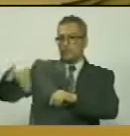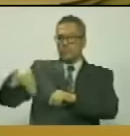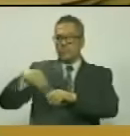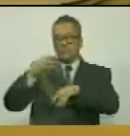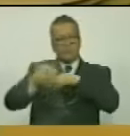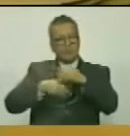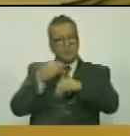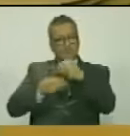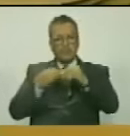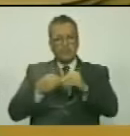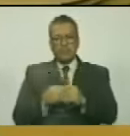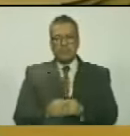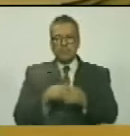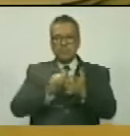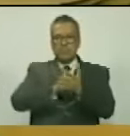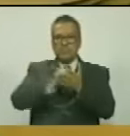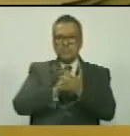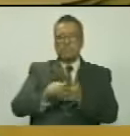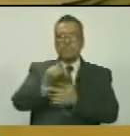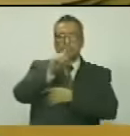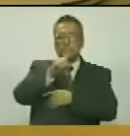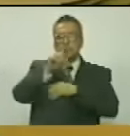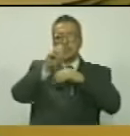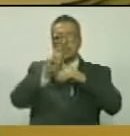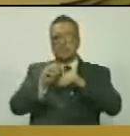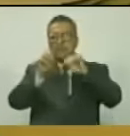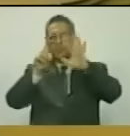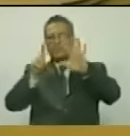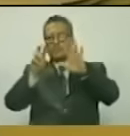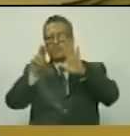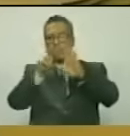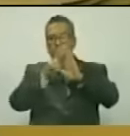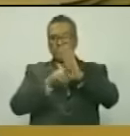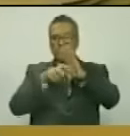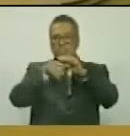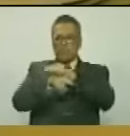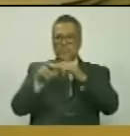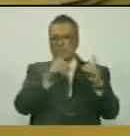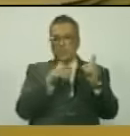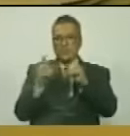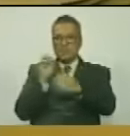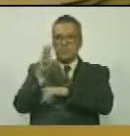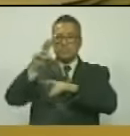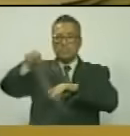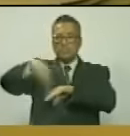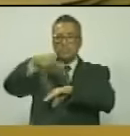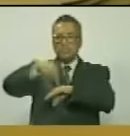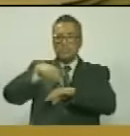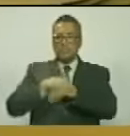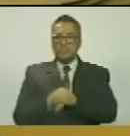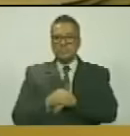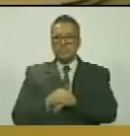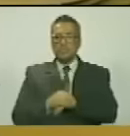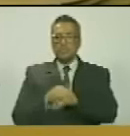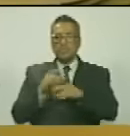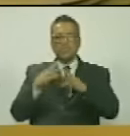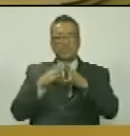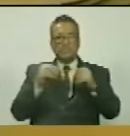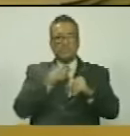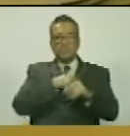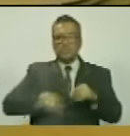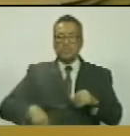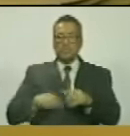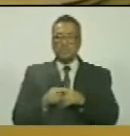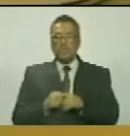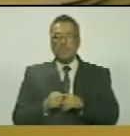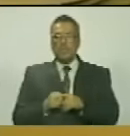de conformidad con lo establecido en el artículo 106 del reglamento interior y de debates de la Asamblea Nacional. Es todo, ciudadano